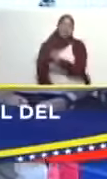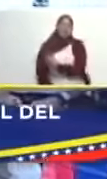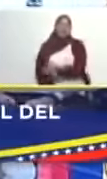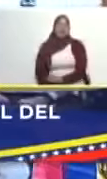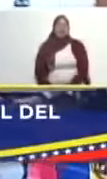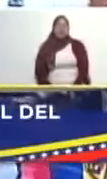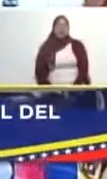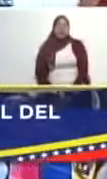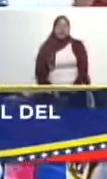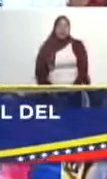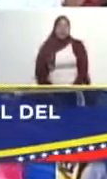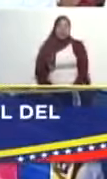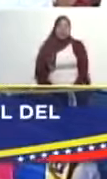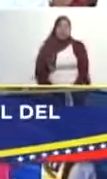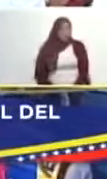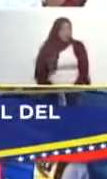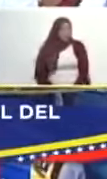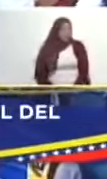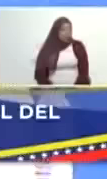Consigna.